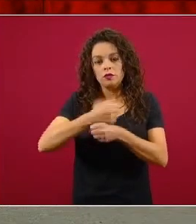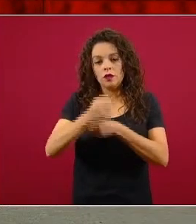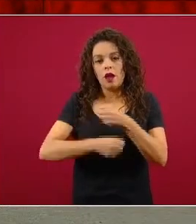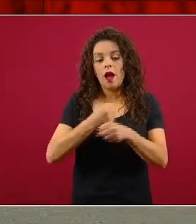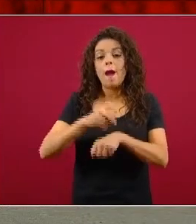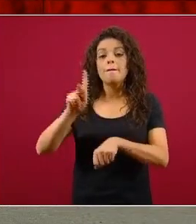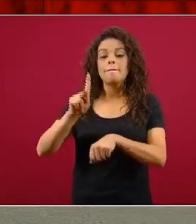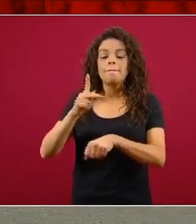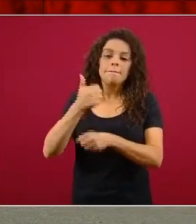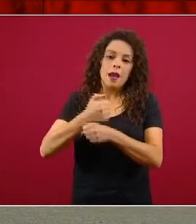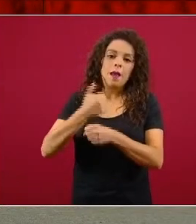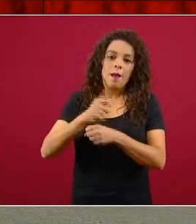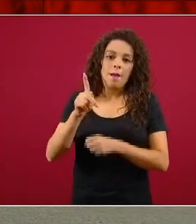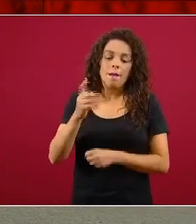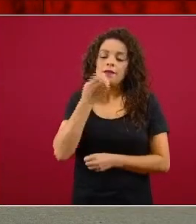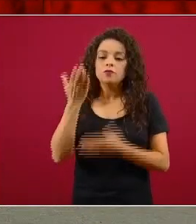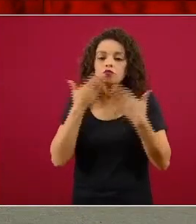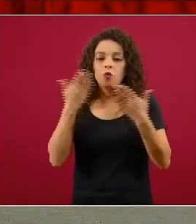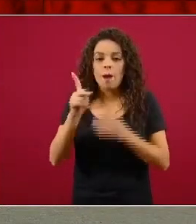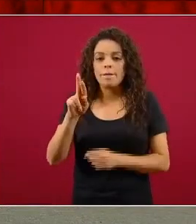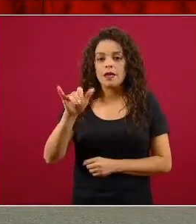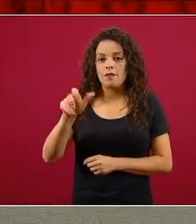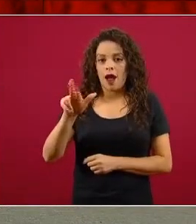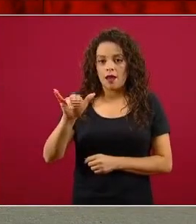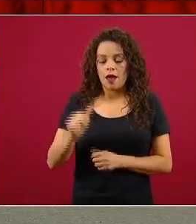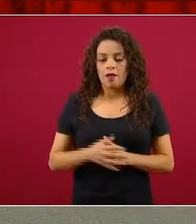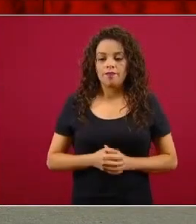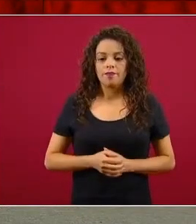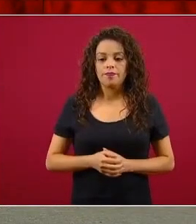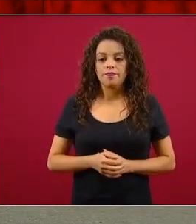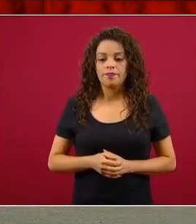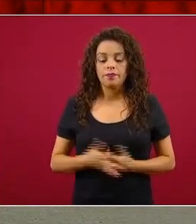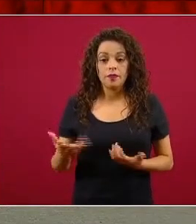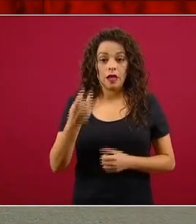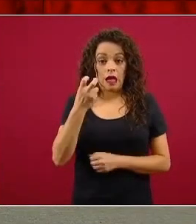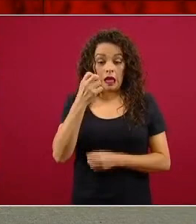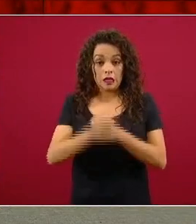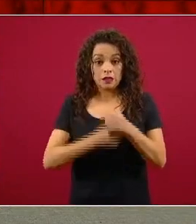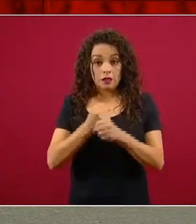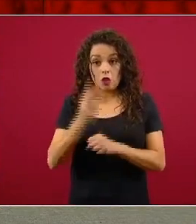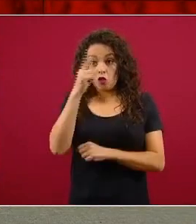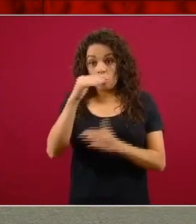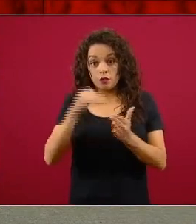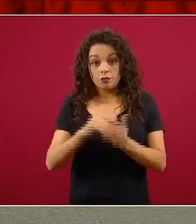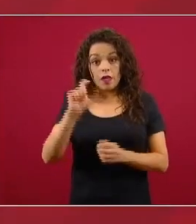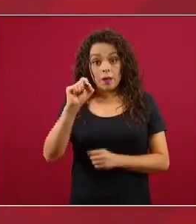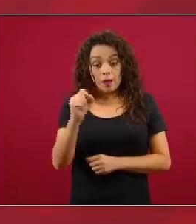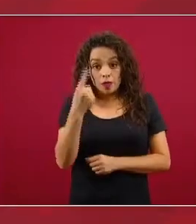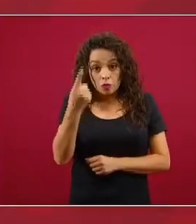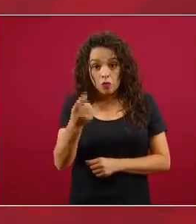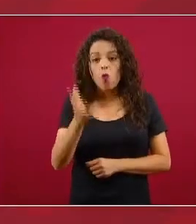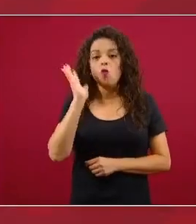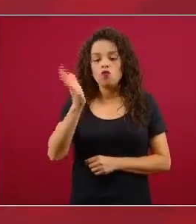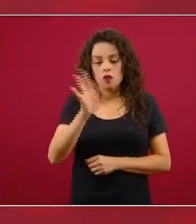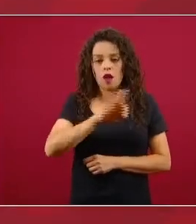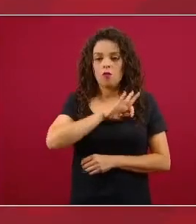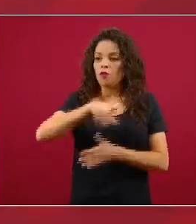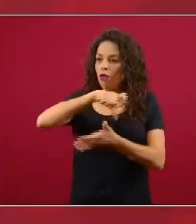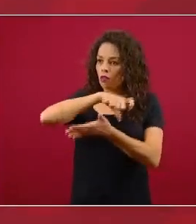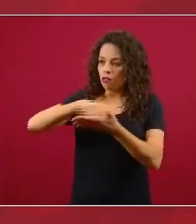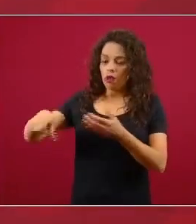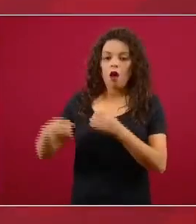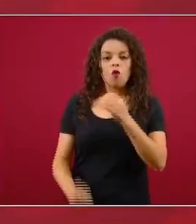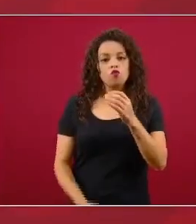año. Entonces, en 2021 ya vamos a tener esta compra de la nueva